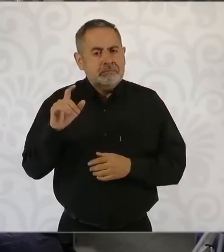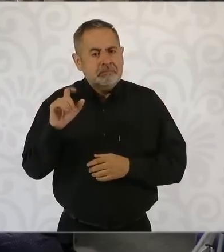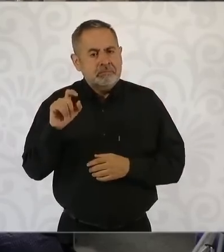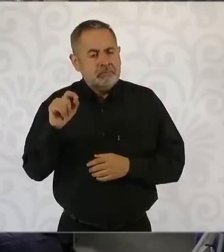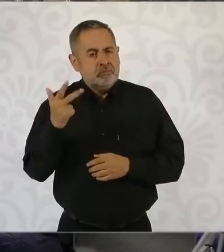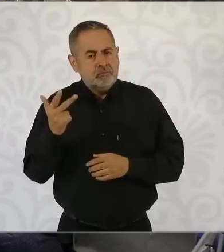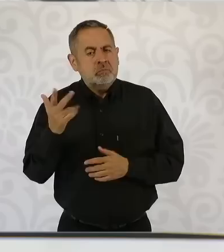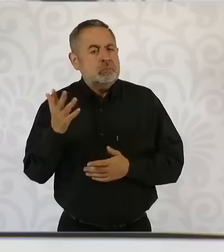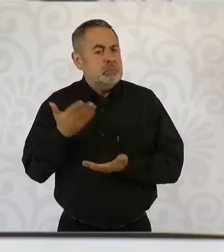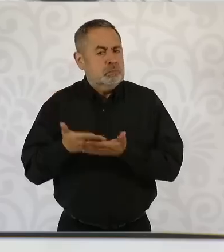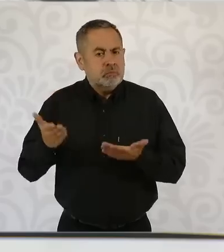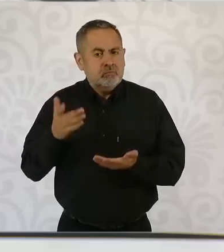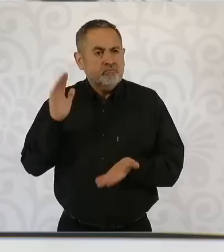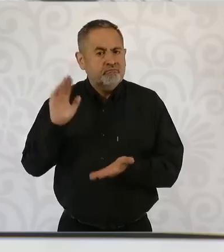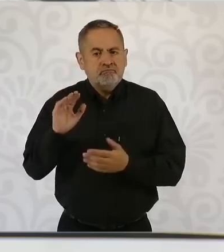Y ahora está en